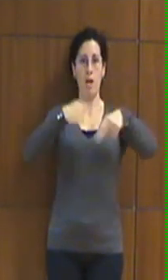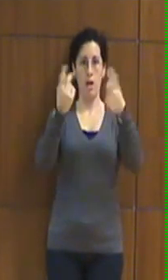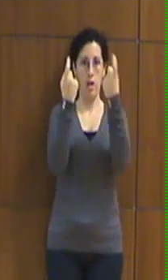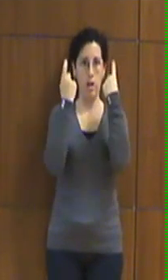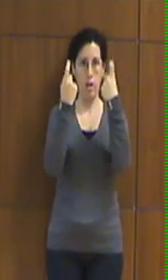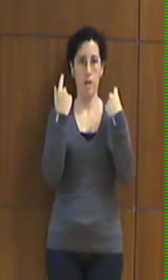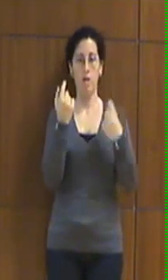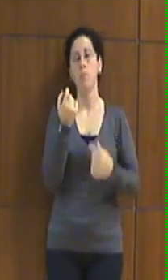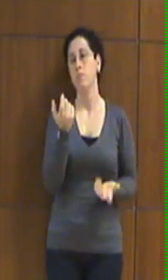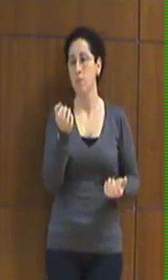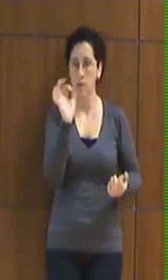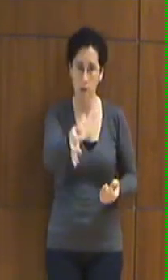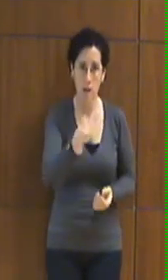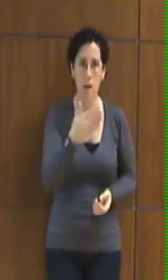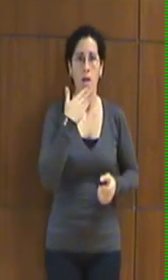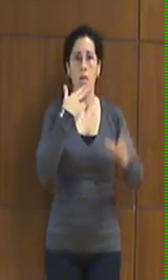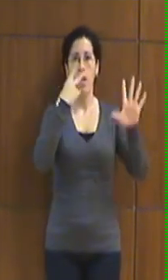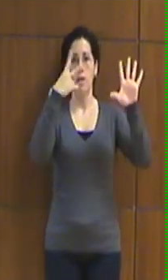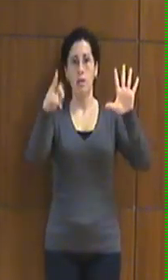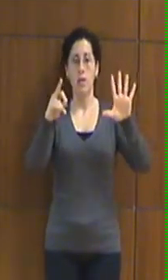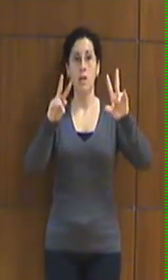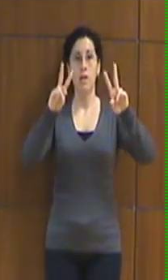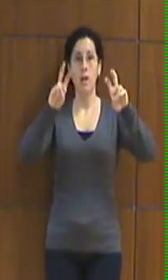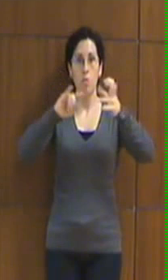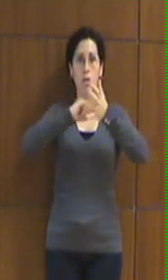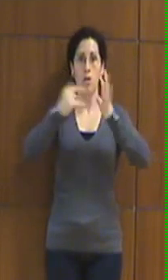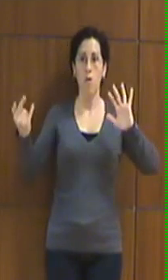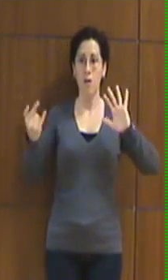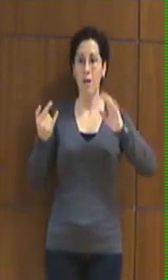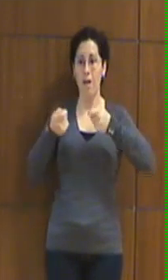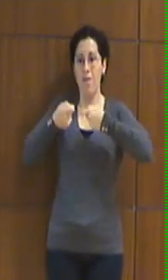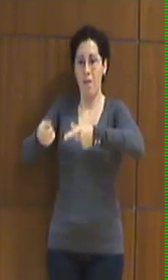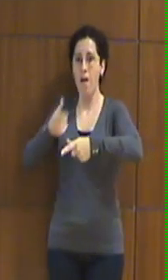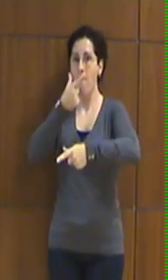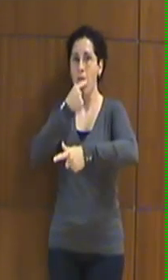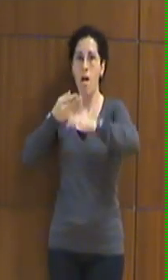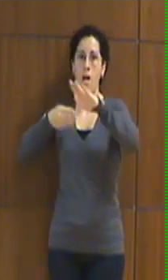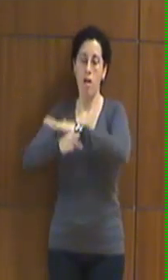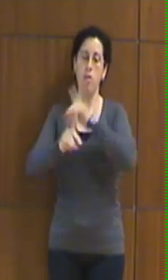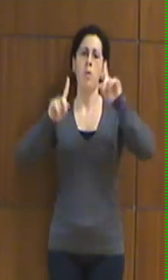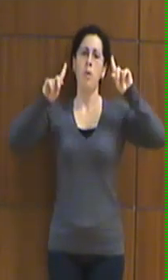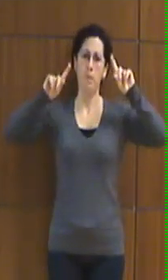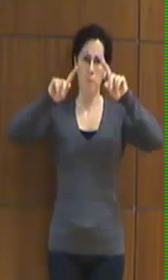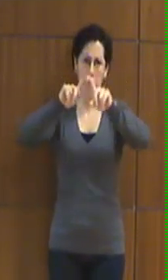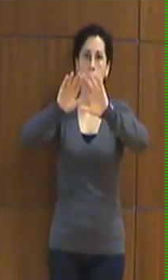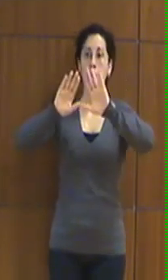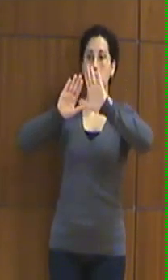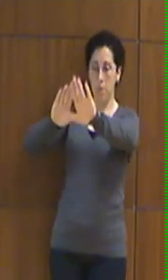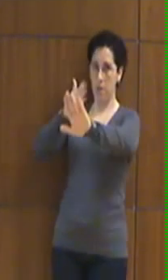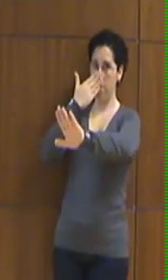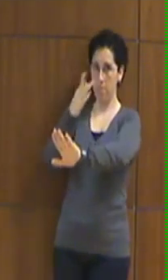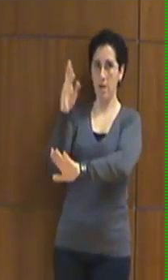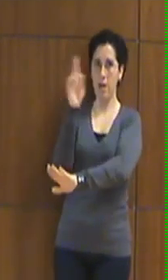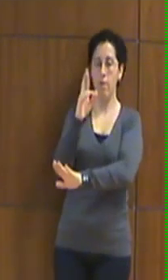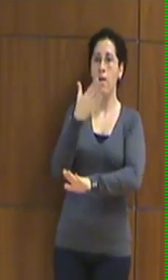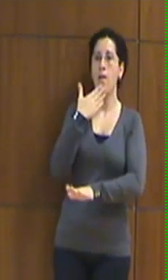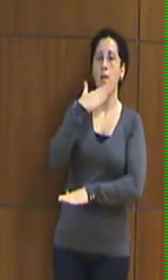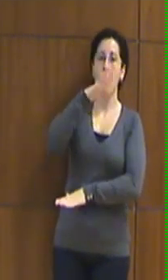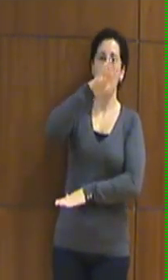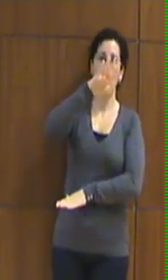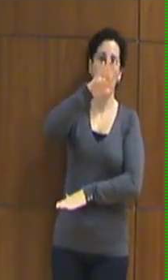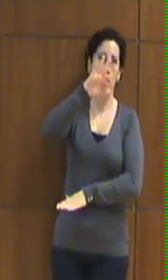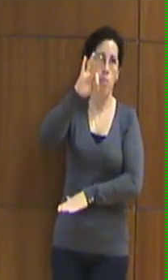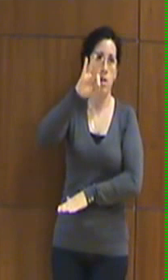persona con 70 años entrar a las nuevas tecnologías es muy complicado. Rafael, yo creo que una persona con 50, con 54, con 55, con